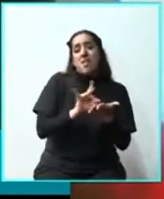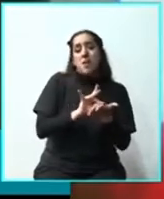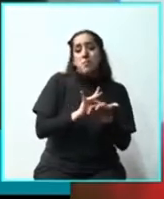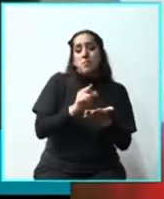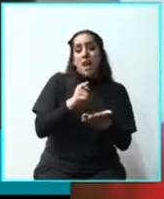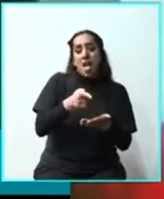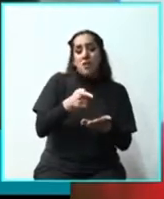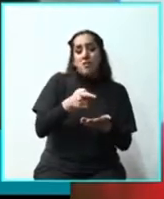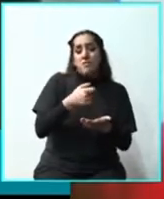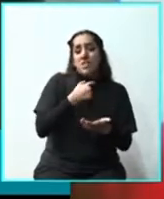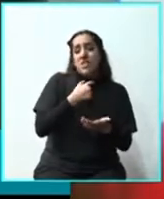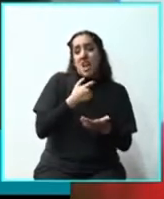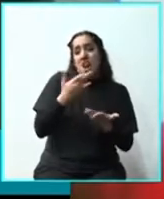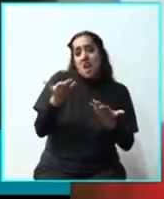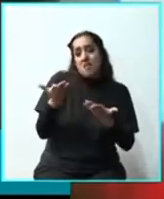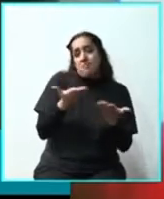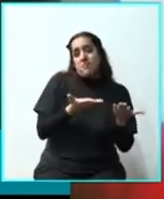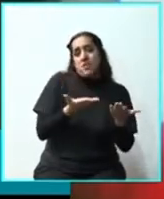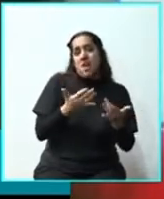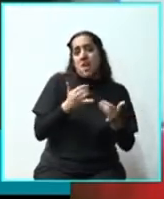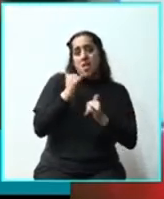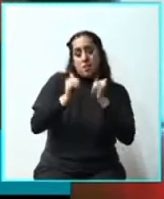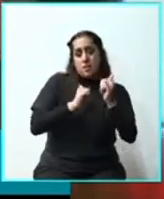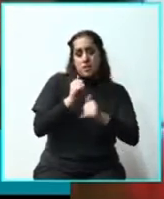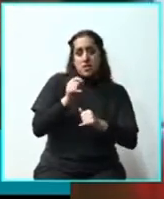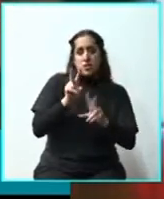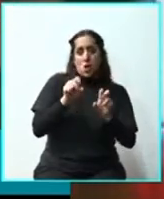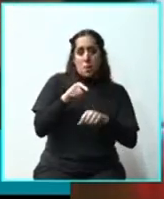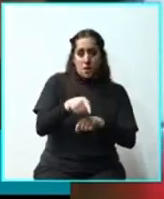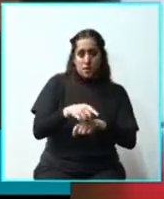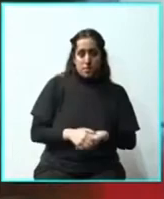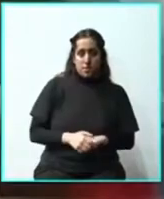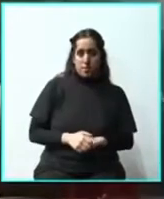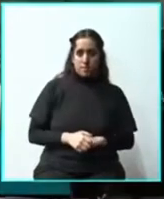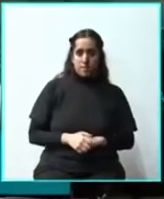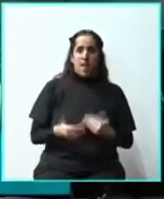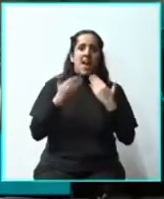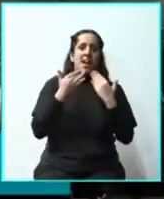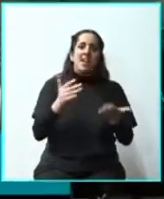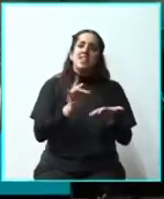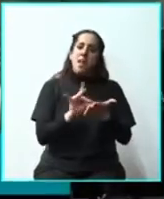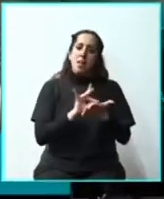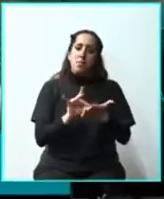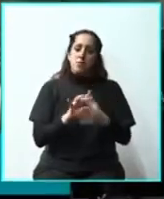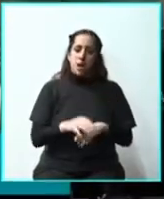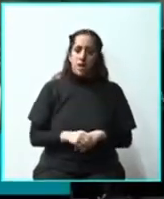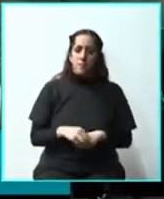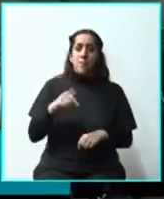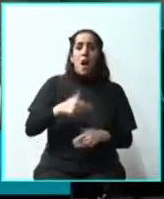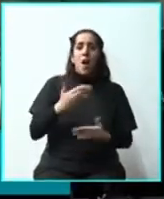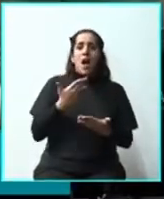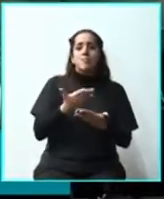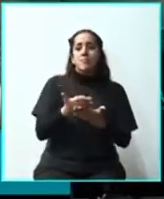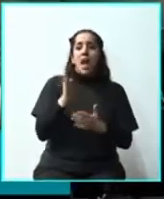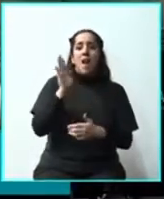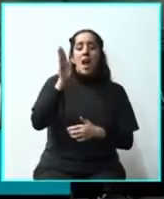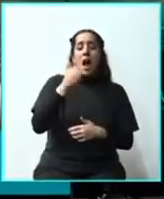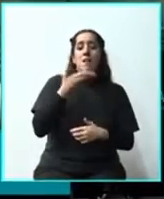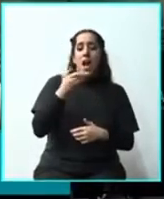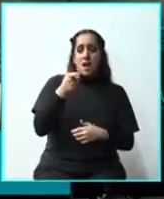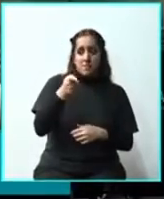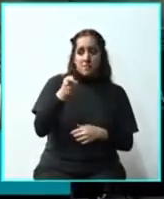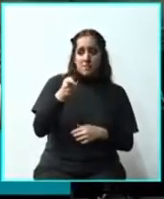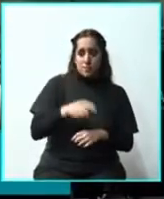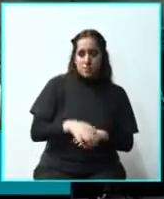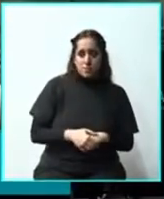Cinglani si tiene la amabilidad de poder precisar al respecto. Gracias, diputada. Igual tengo un pedido de palabra suya también